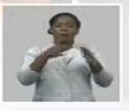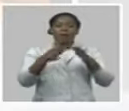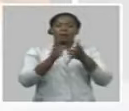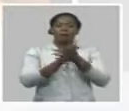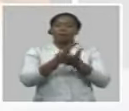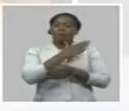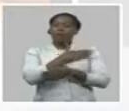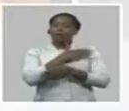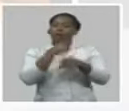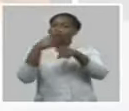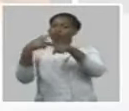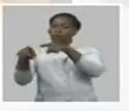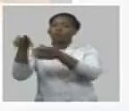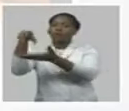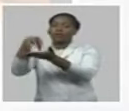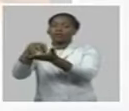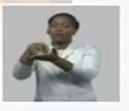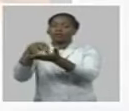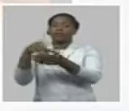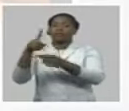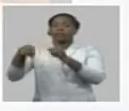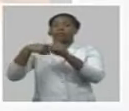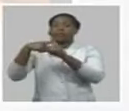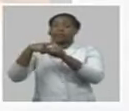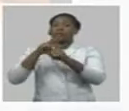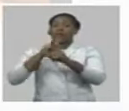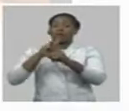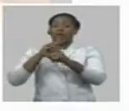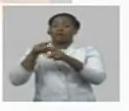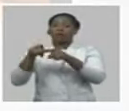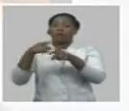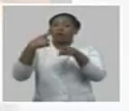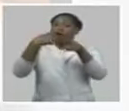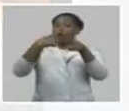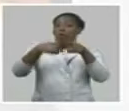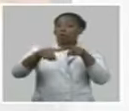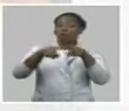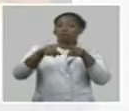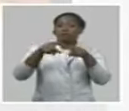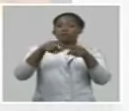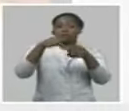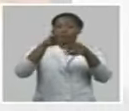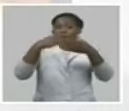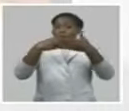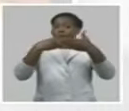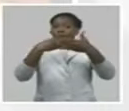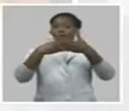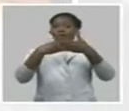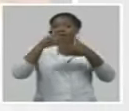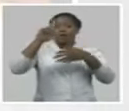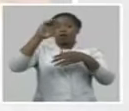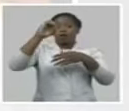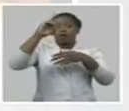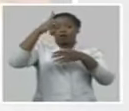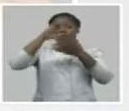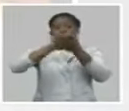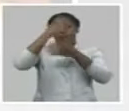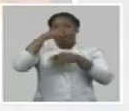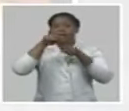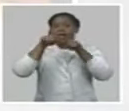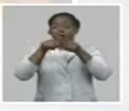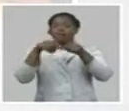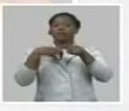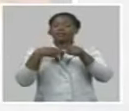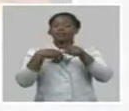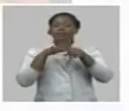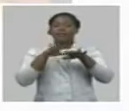ahora vamos a poner a funcionar igual 100 litros más la conductora la loma la cruz que la vamos a terminar en mayo va a aportar 50 litros más y estamos